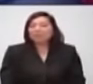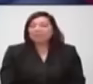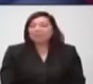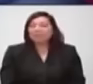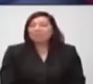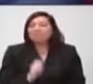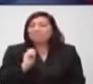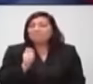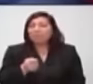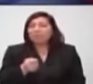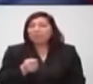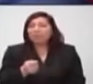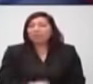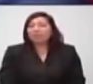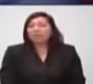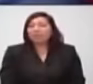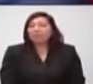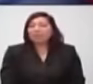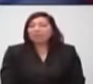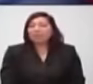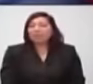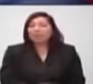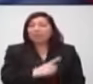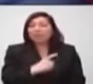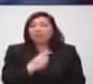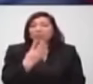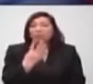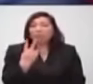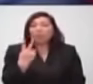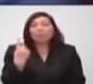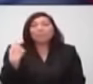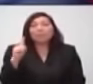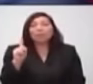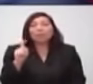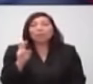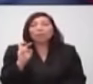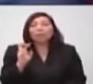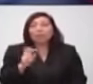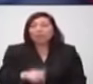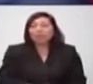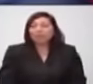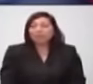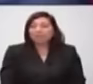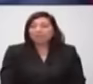multa, penalidad de 142 millones de dólares.